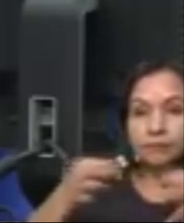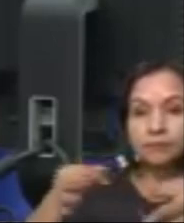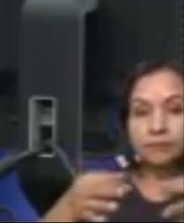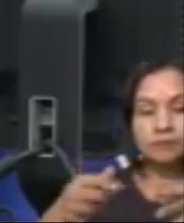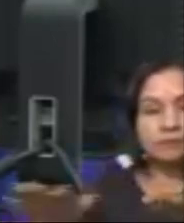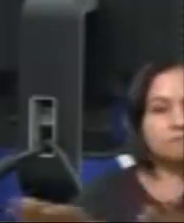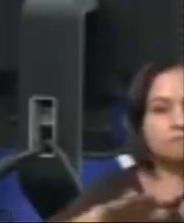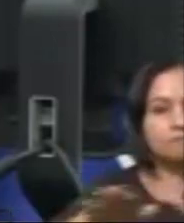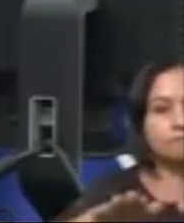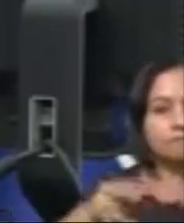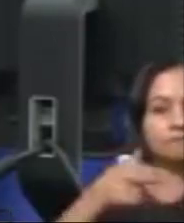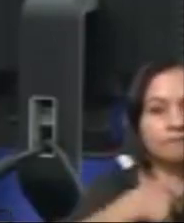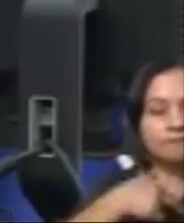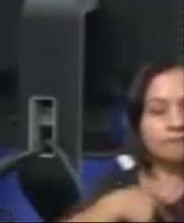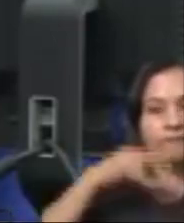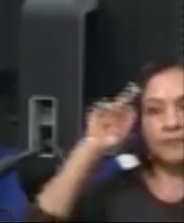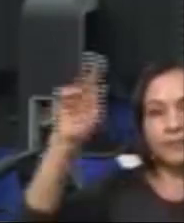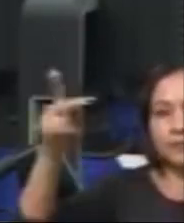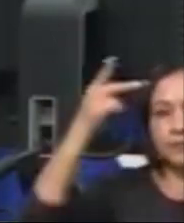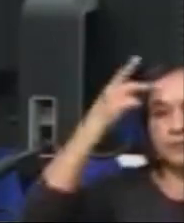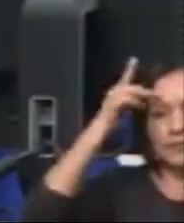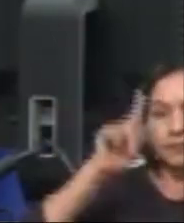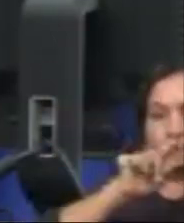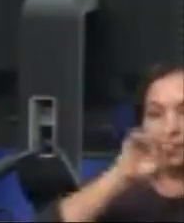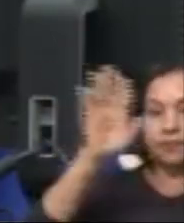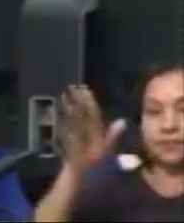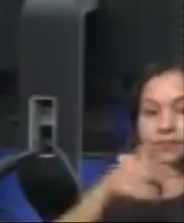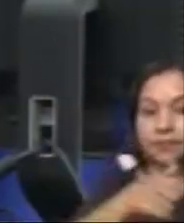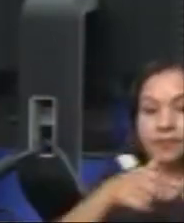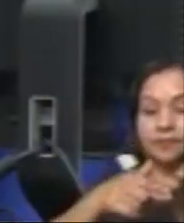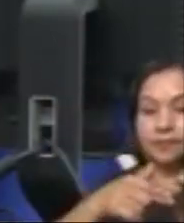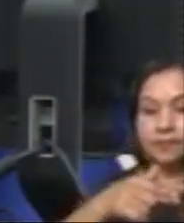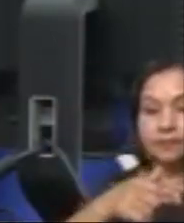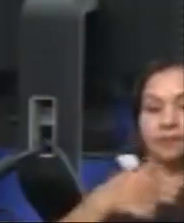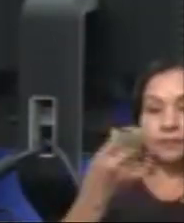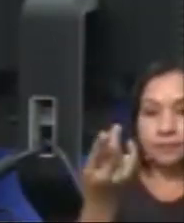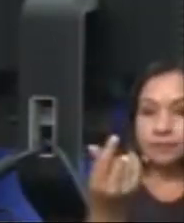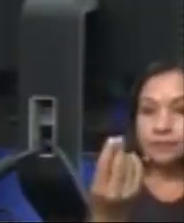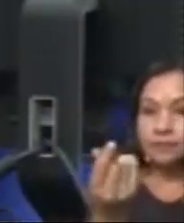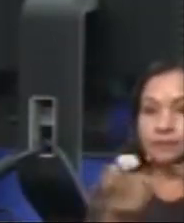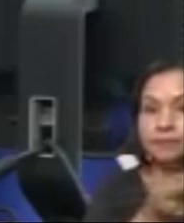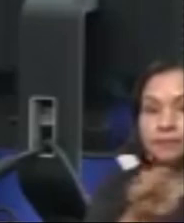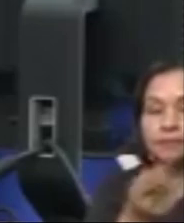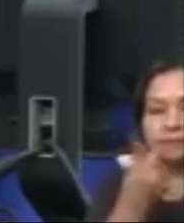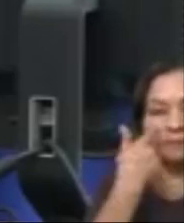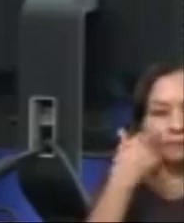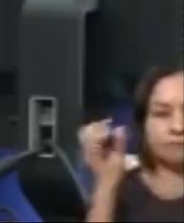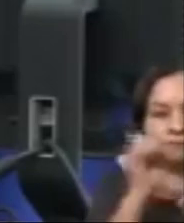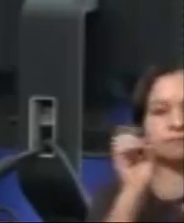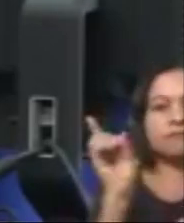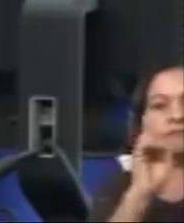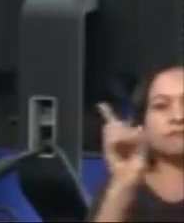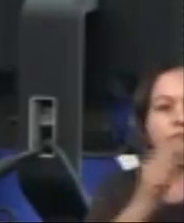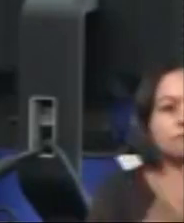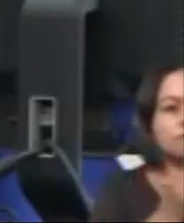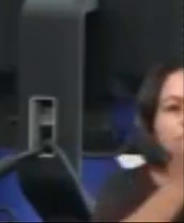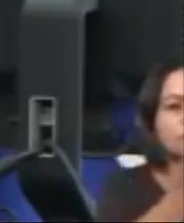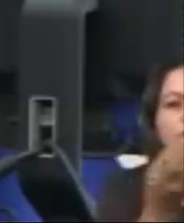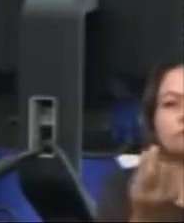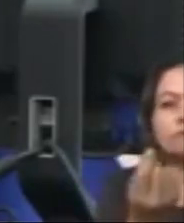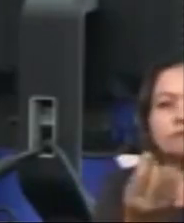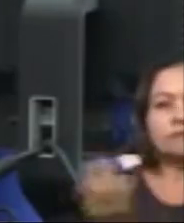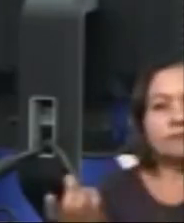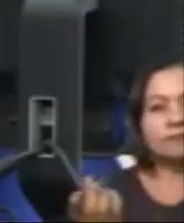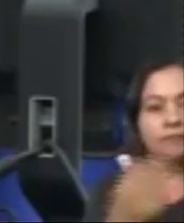no promovieron políticas de transparencia en la administración de los fondos, desconociendo la ejecución de los mismos y